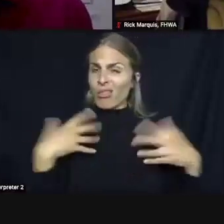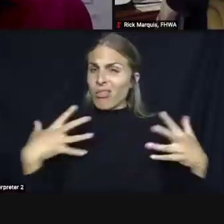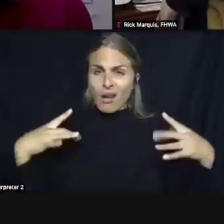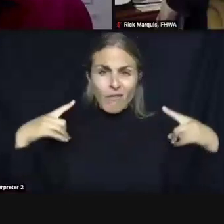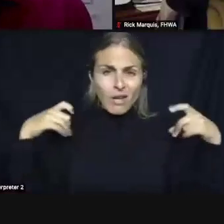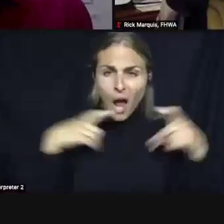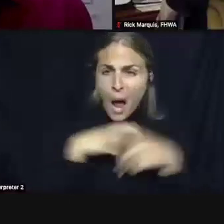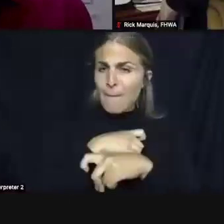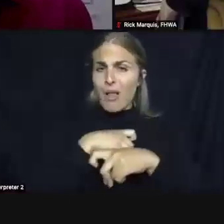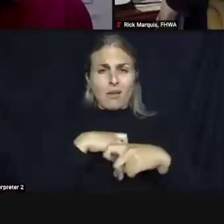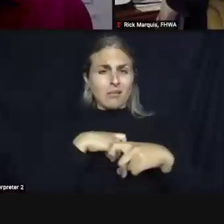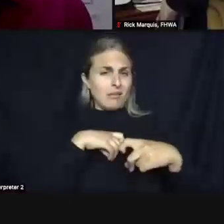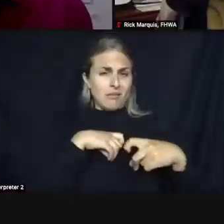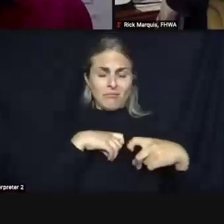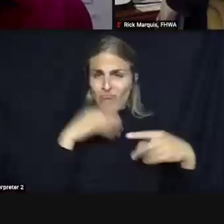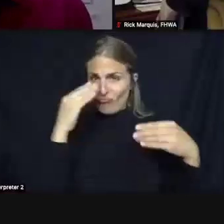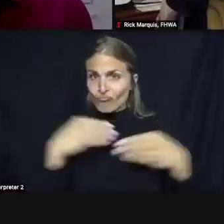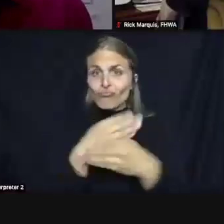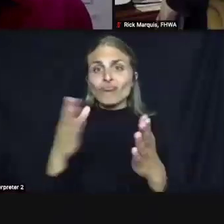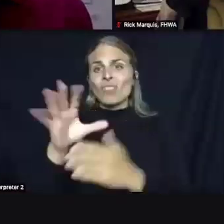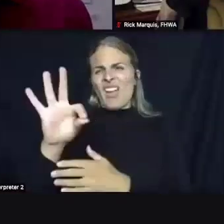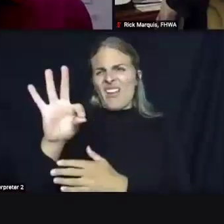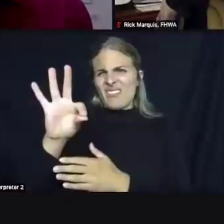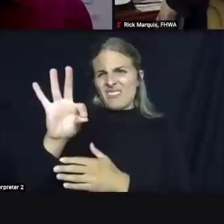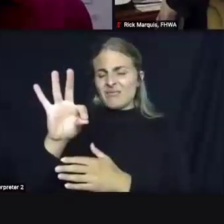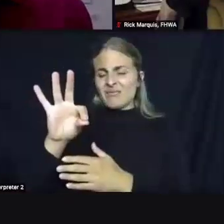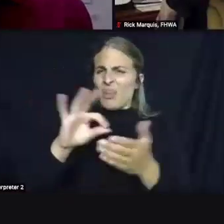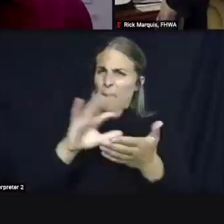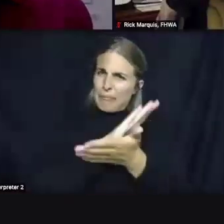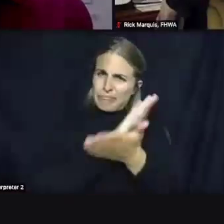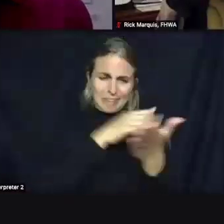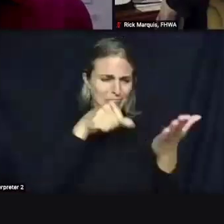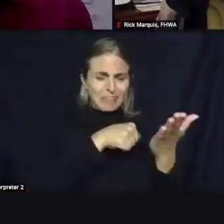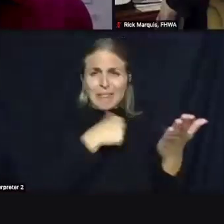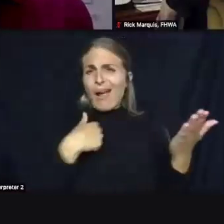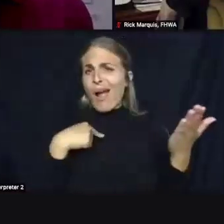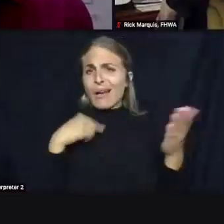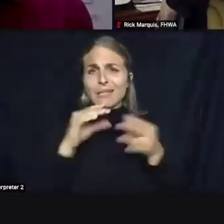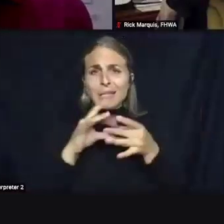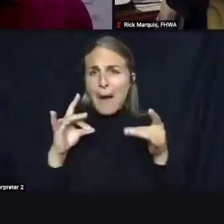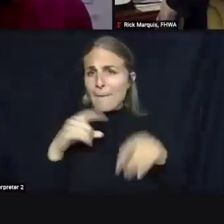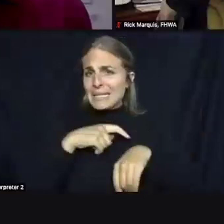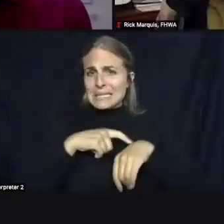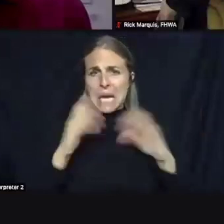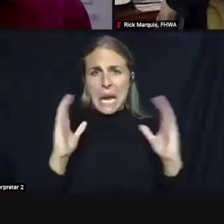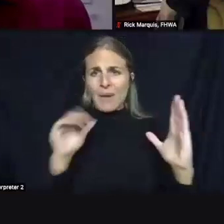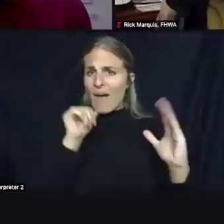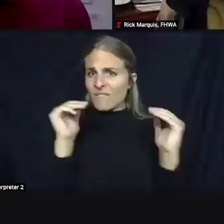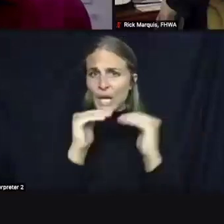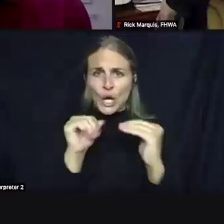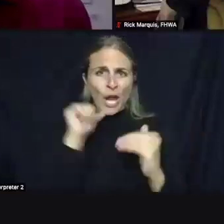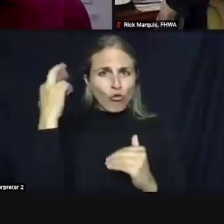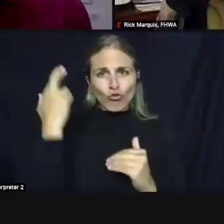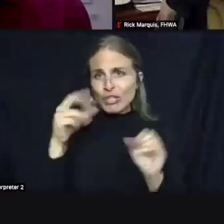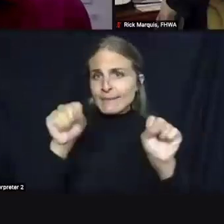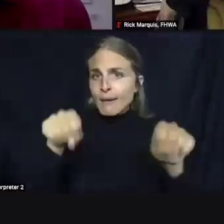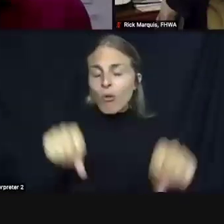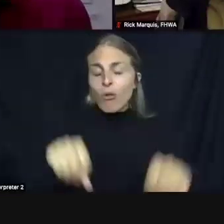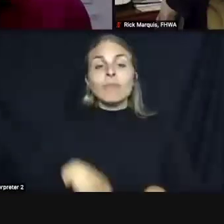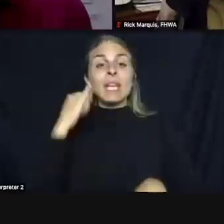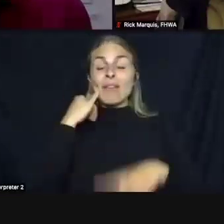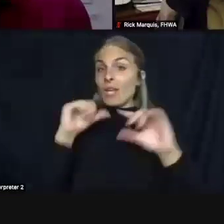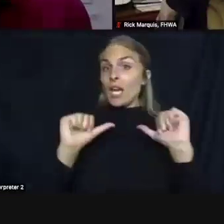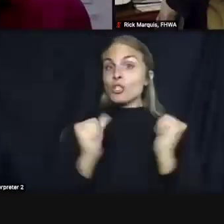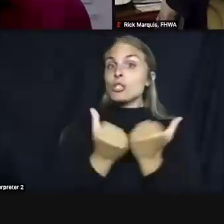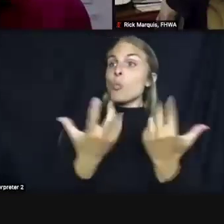extensión. Dada la complejidad del proyecto, el periodo de comentarios no